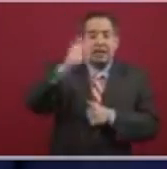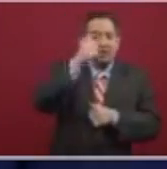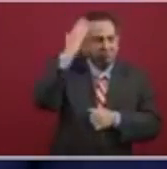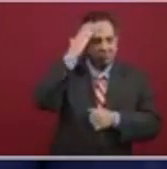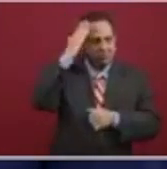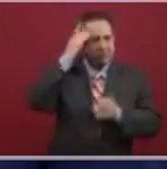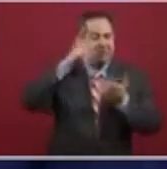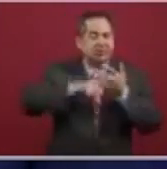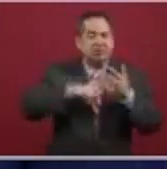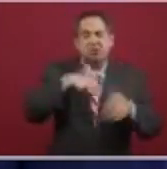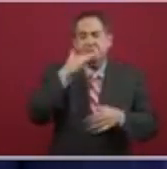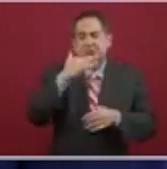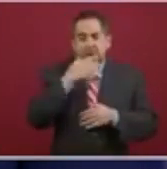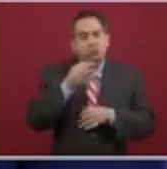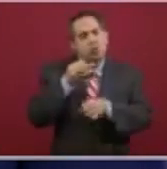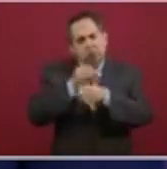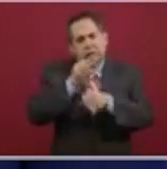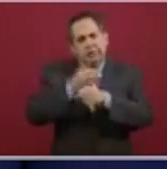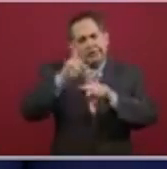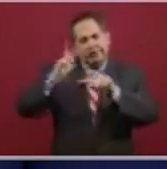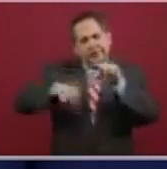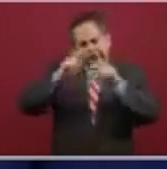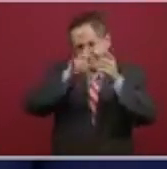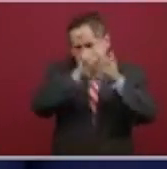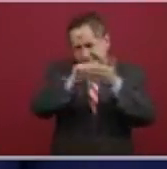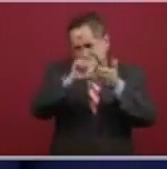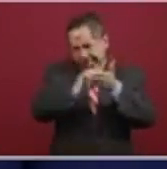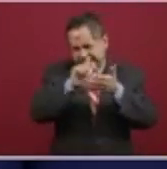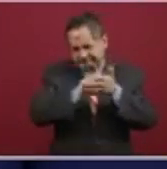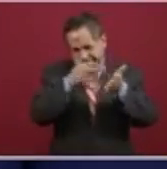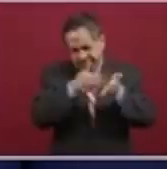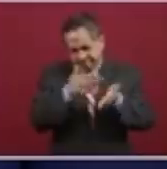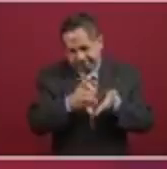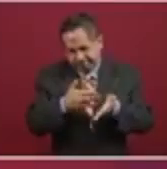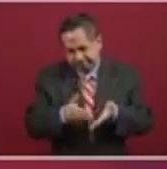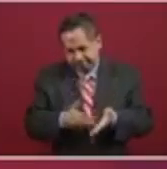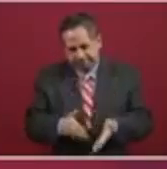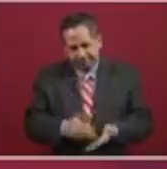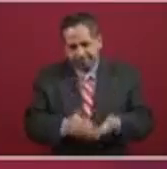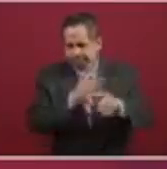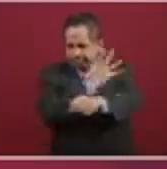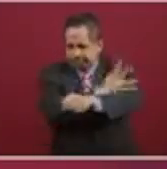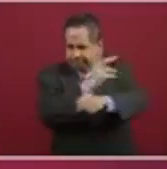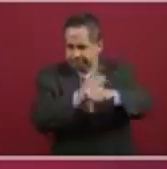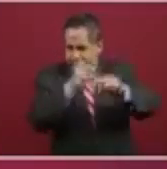Y como ya se está limpiando eso de arriba para abajo, como se barren